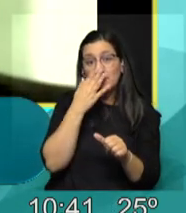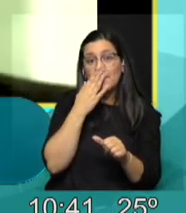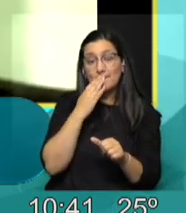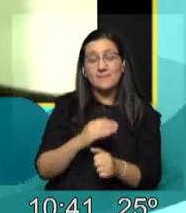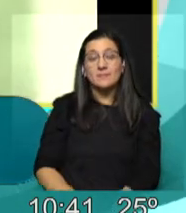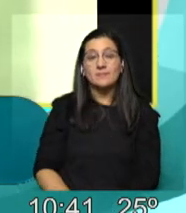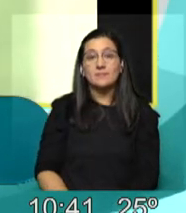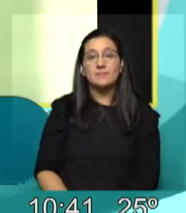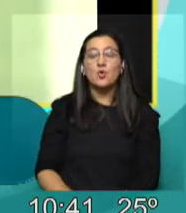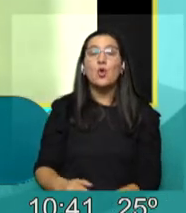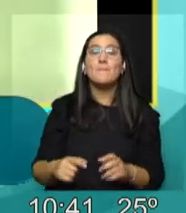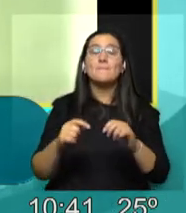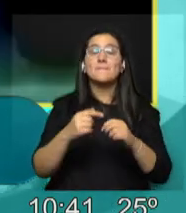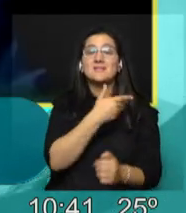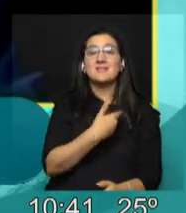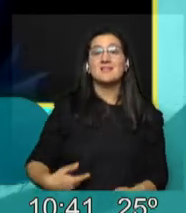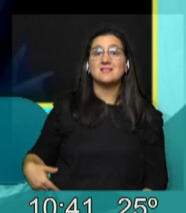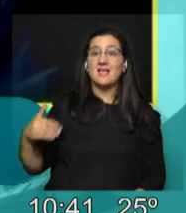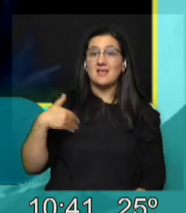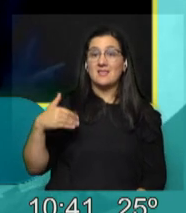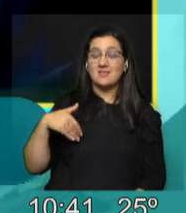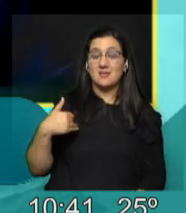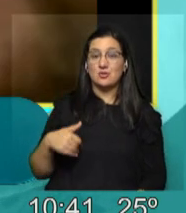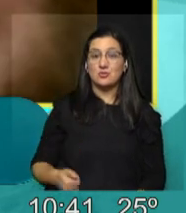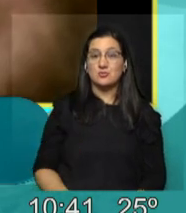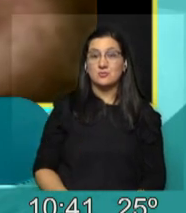los presidentes argentinos,